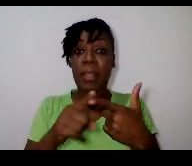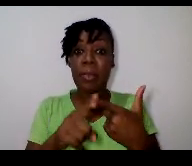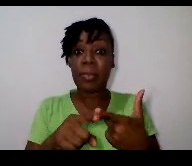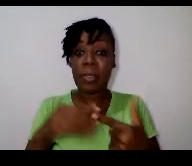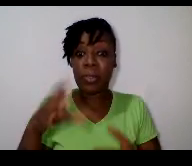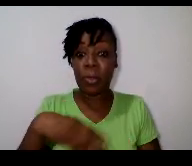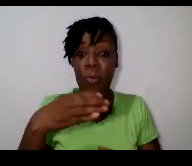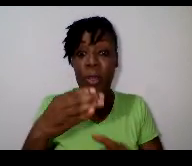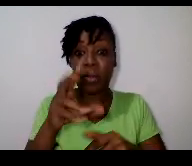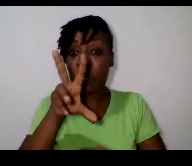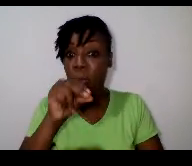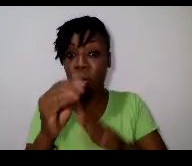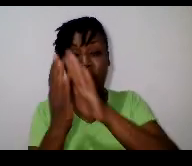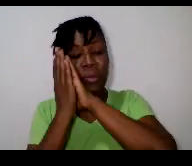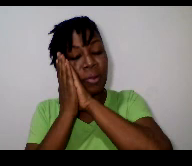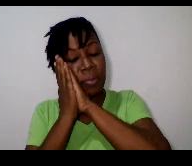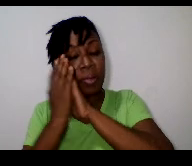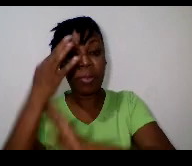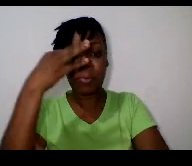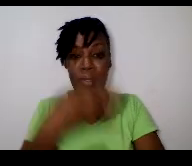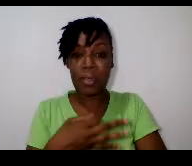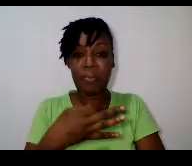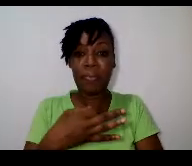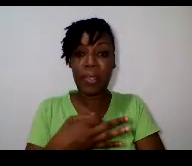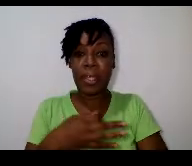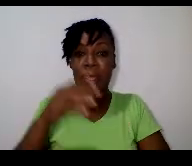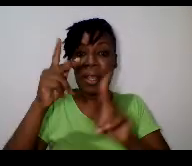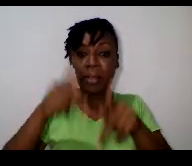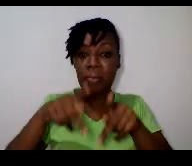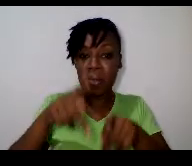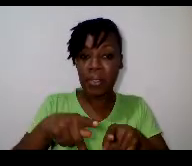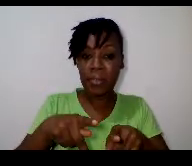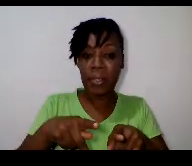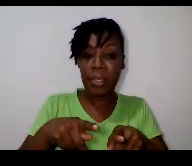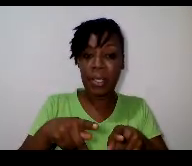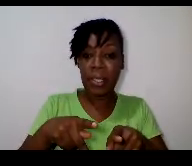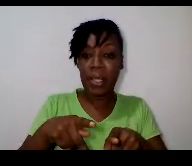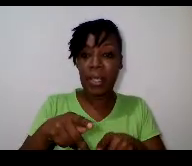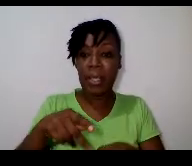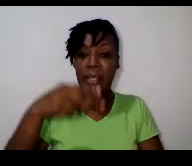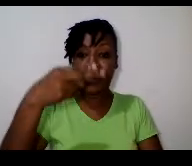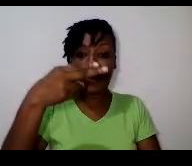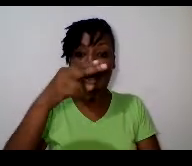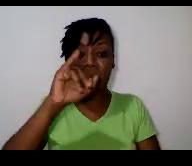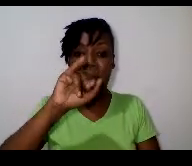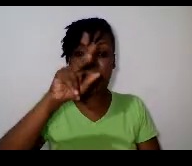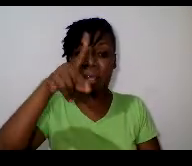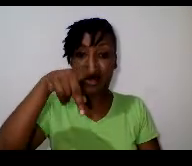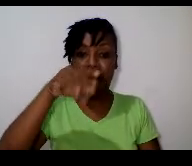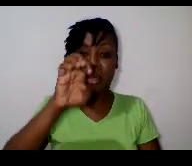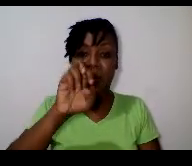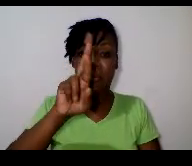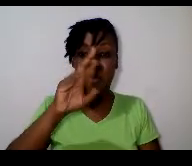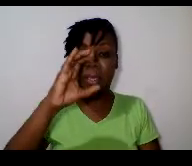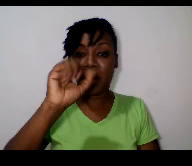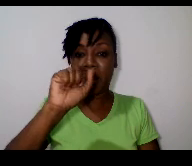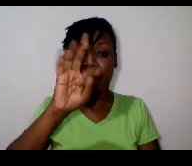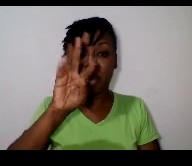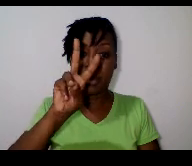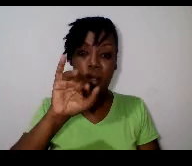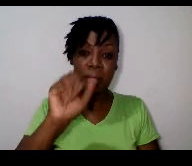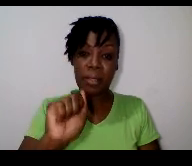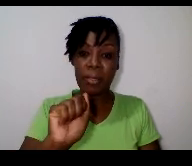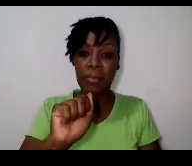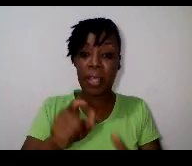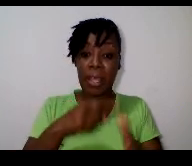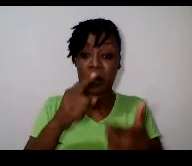dormimos lo suficiente, se hiperreactiva la amígdala y se hiporreactiva, o sea, como que se duerme el prefrontal. Eso